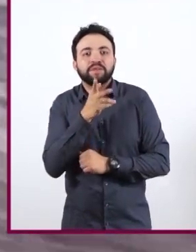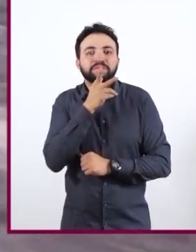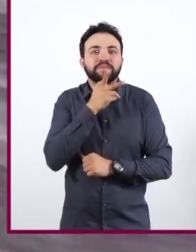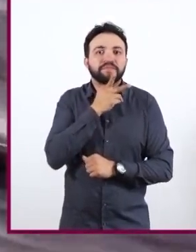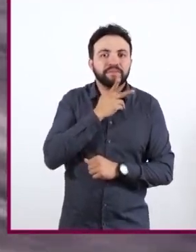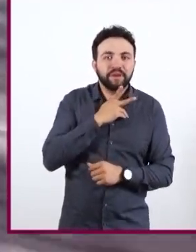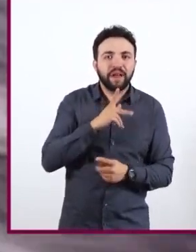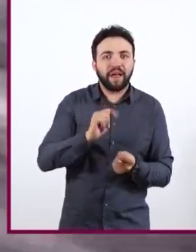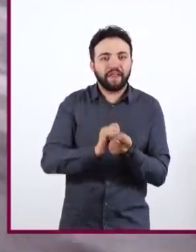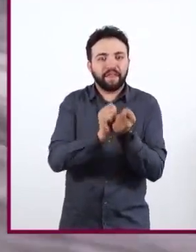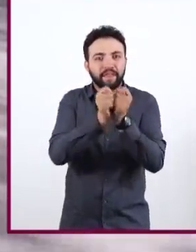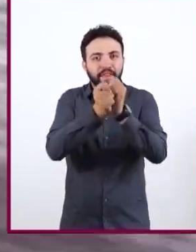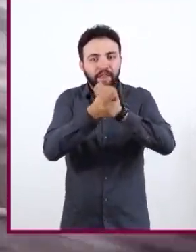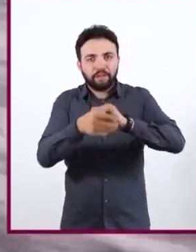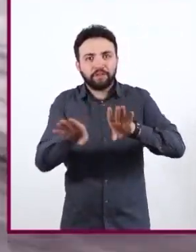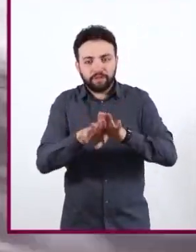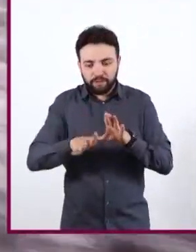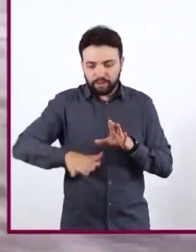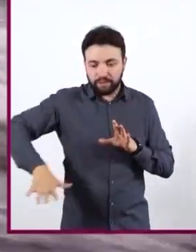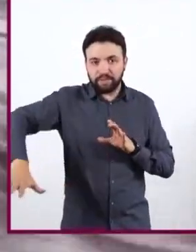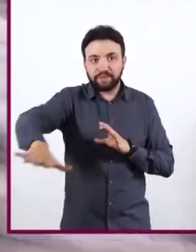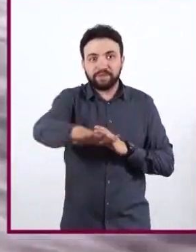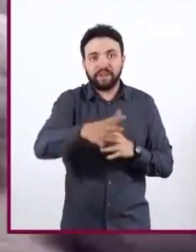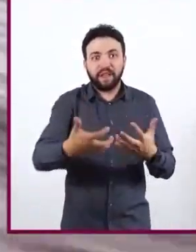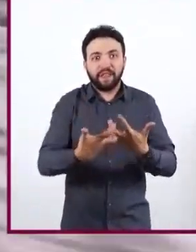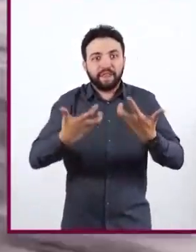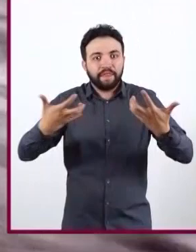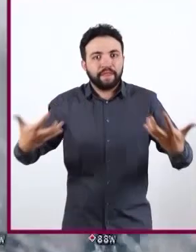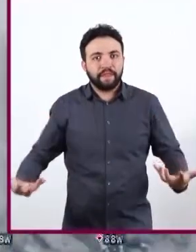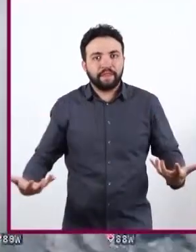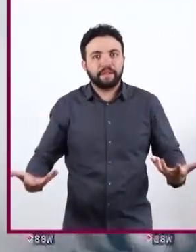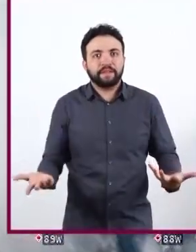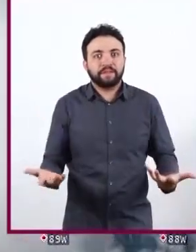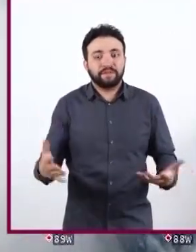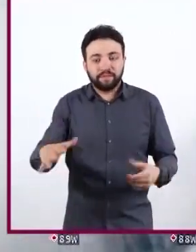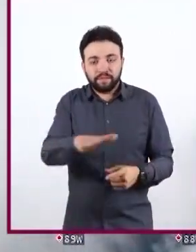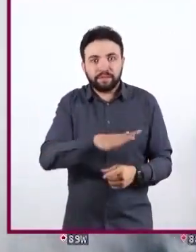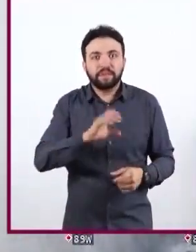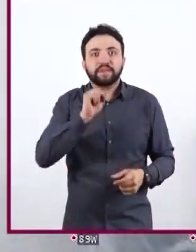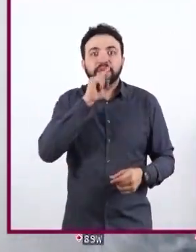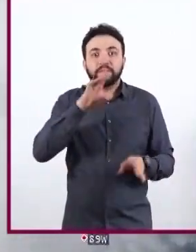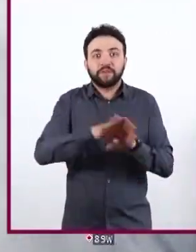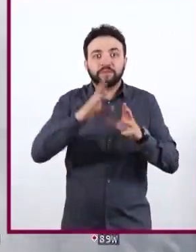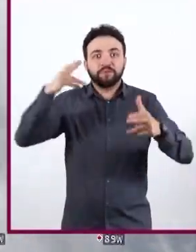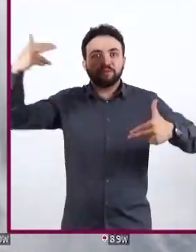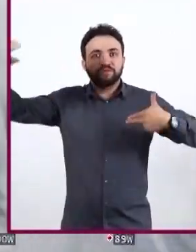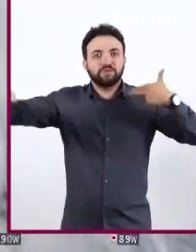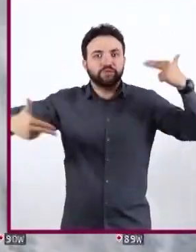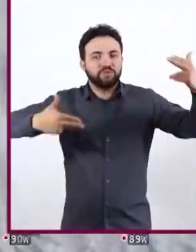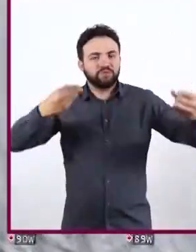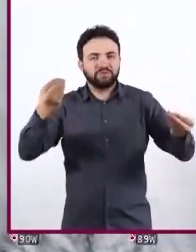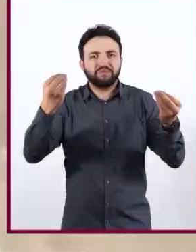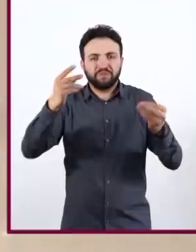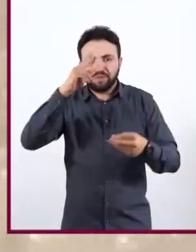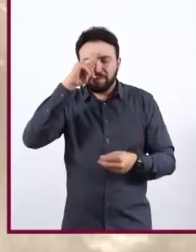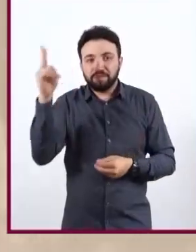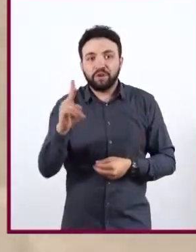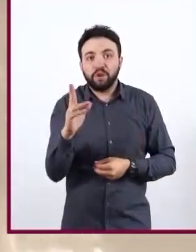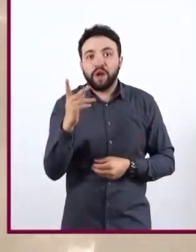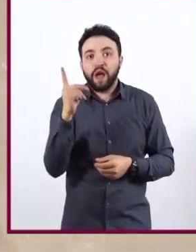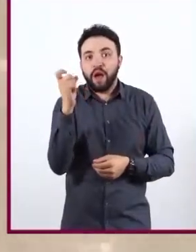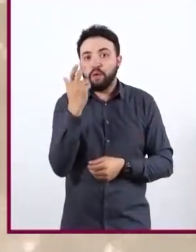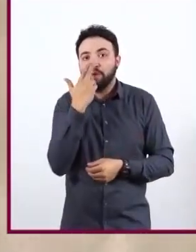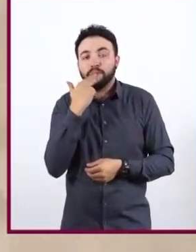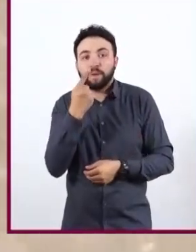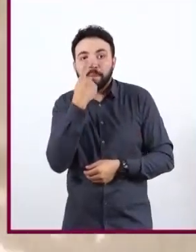que en general ha modificado la biodiversidad, la estructura del suelo y el clima, y la desmedida utilización del agua dulce para